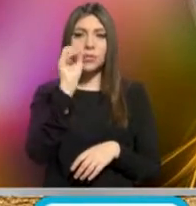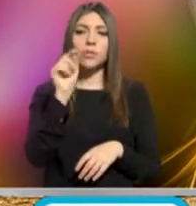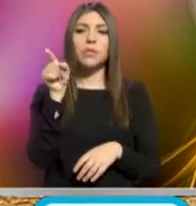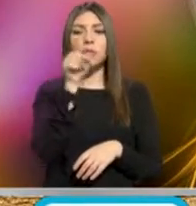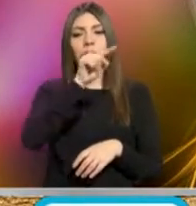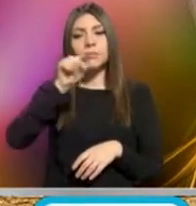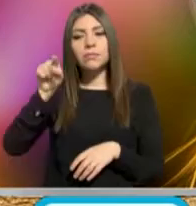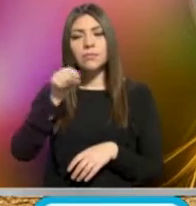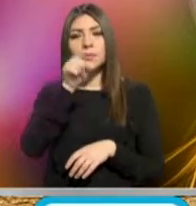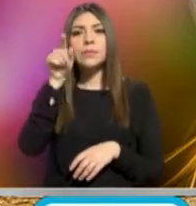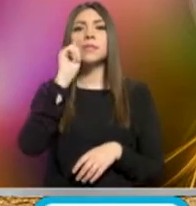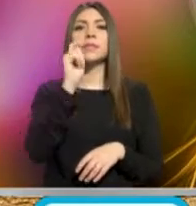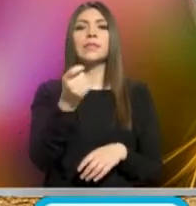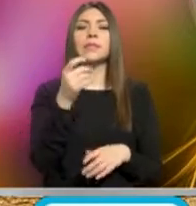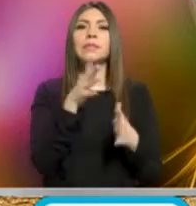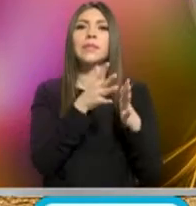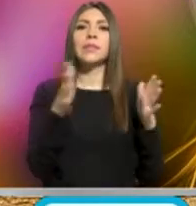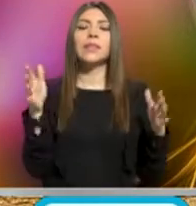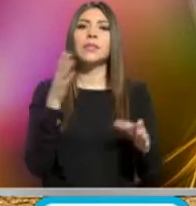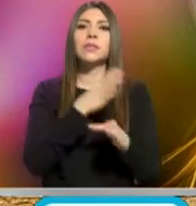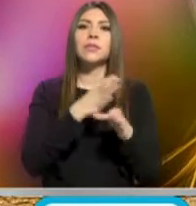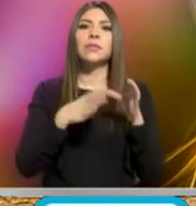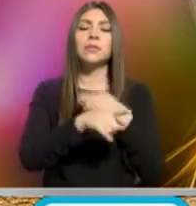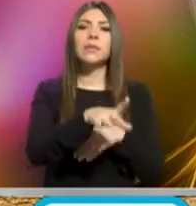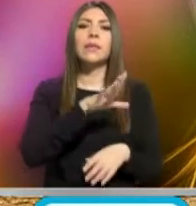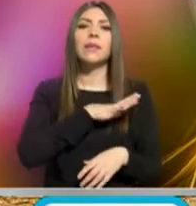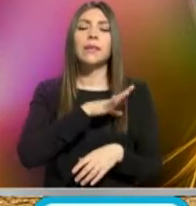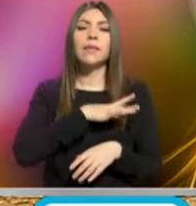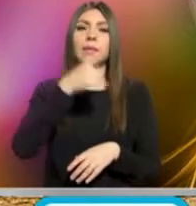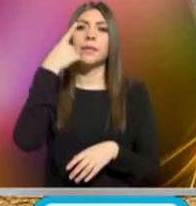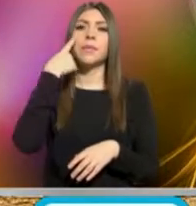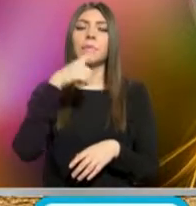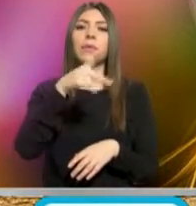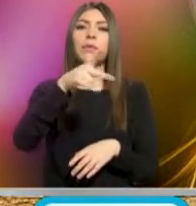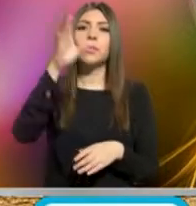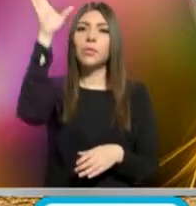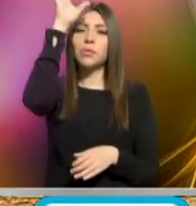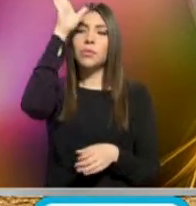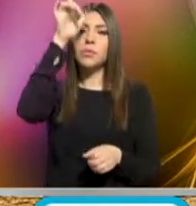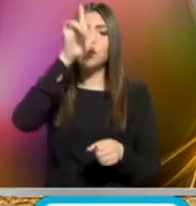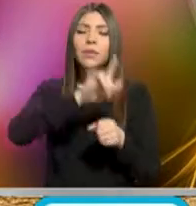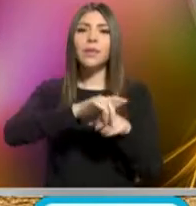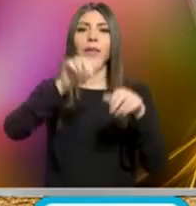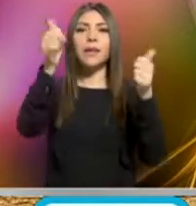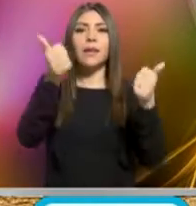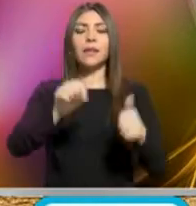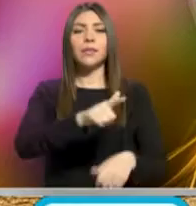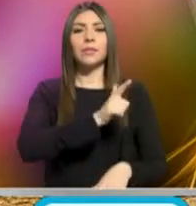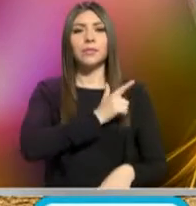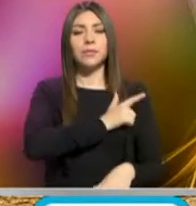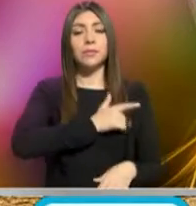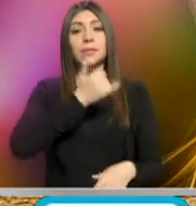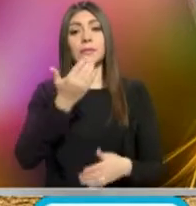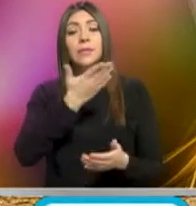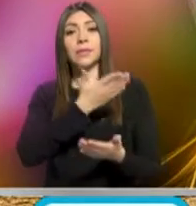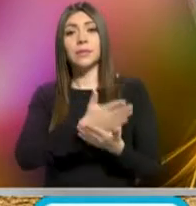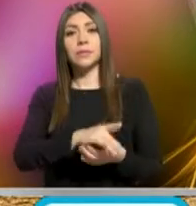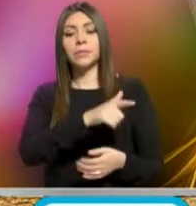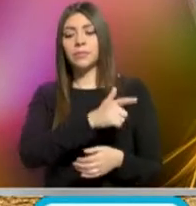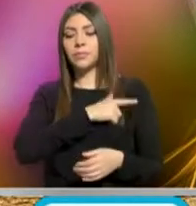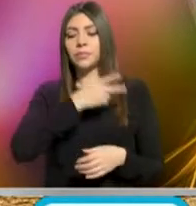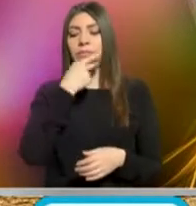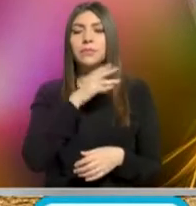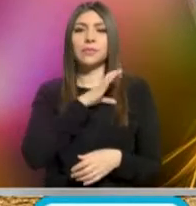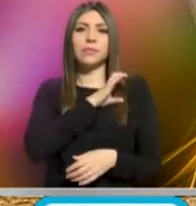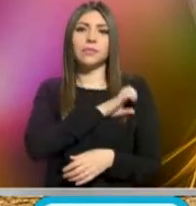los grandes potenciales que él tenía hacia la parte de la cultura y del arte. Ajá. Un hombre que además también gozaba mucho de